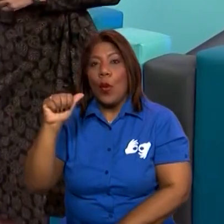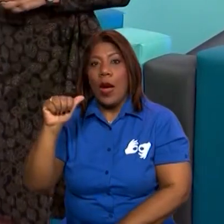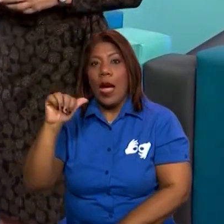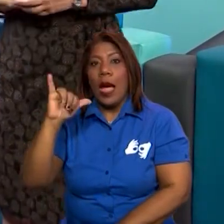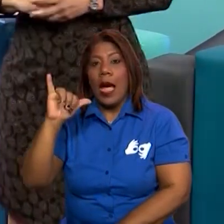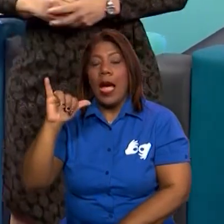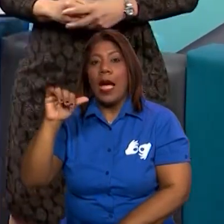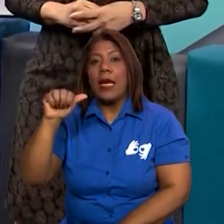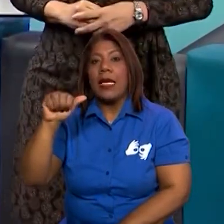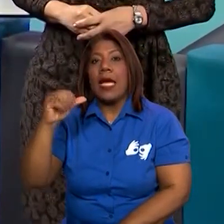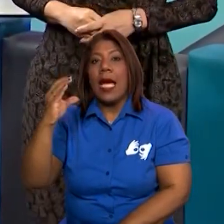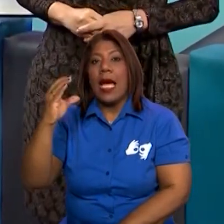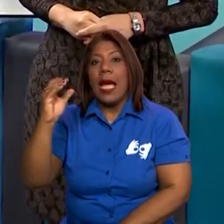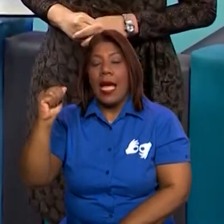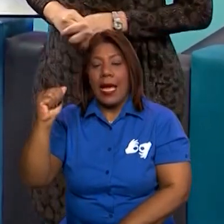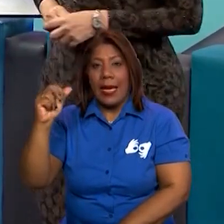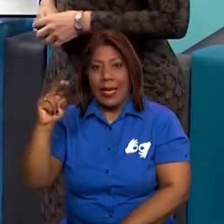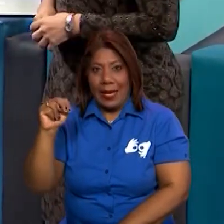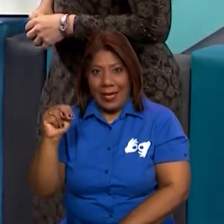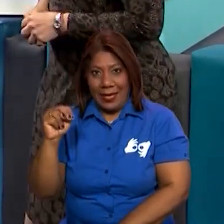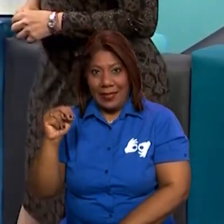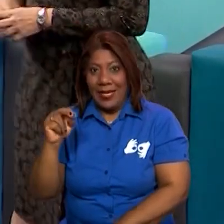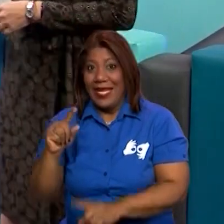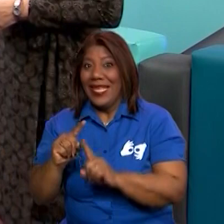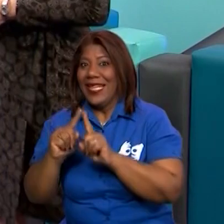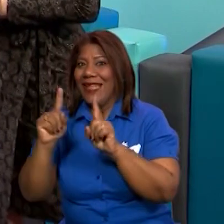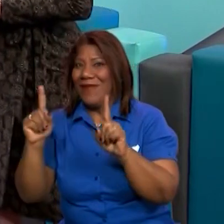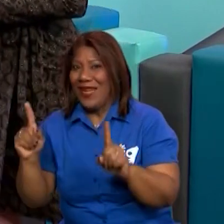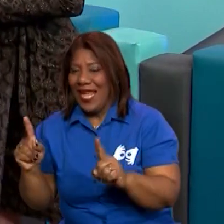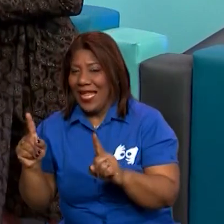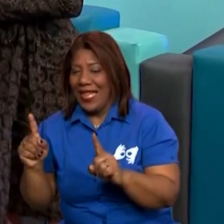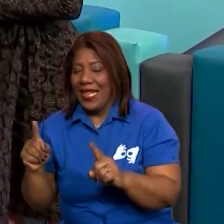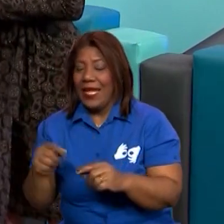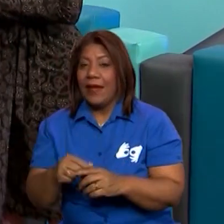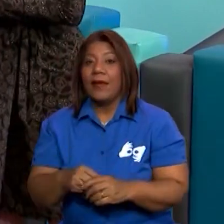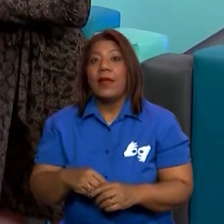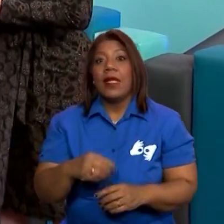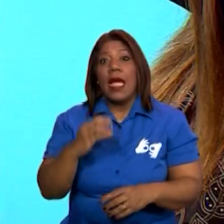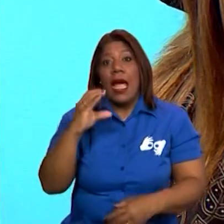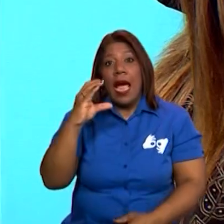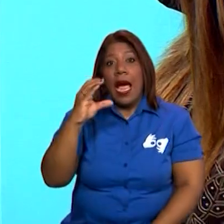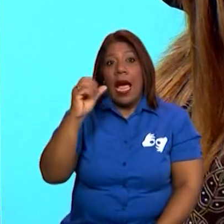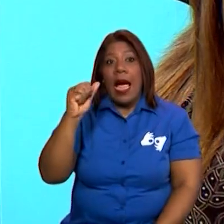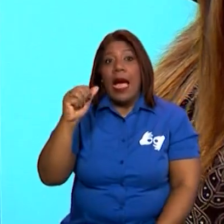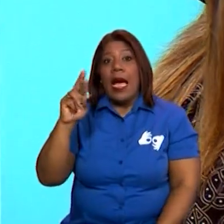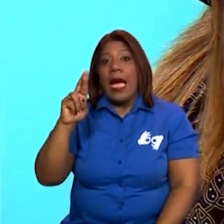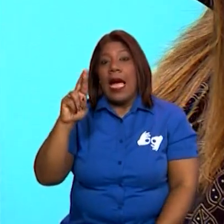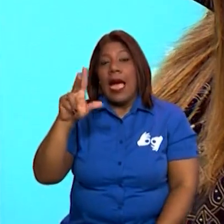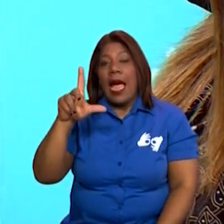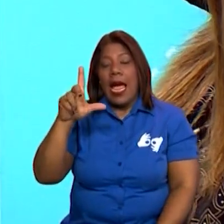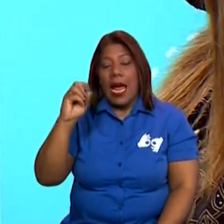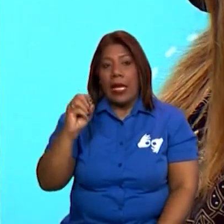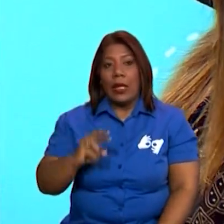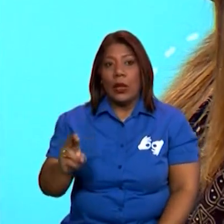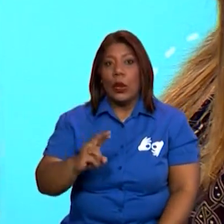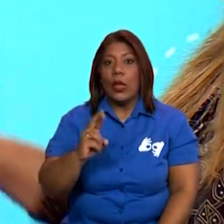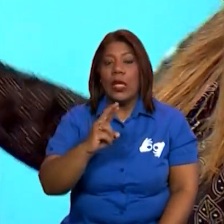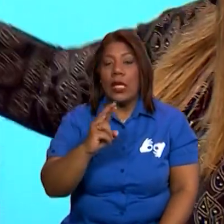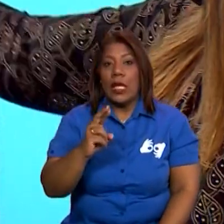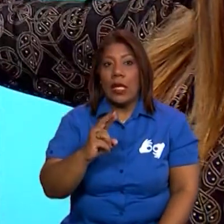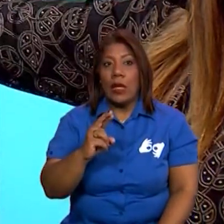dijera árbol Guayacán. Muy bien. Carlos, río,